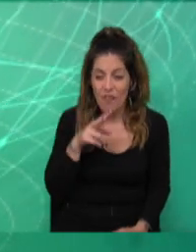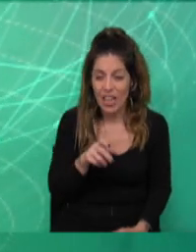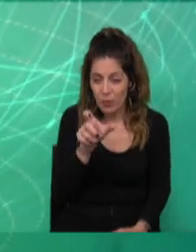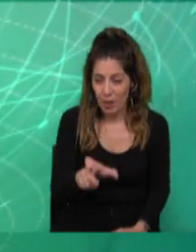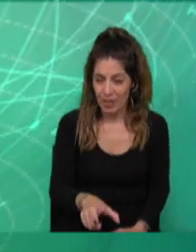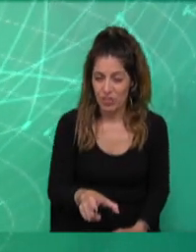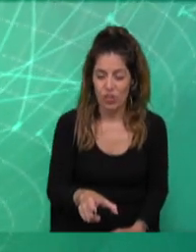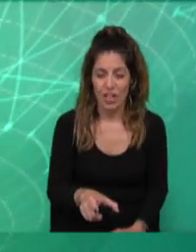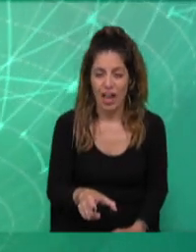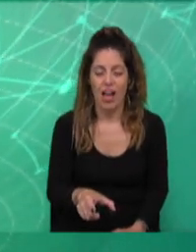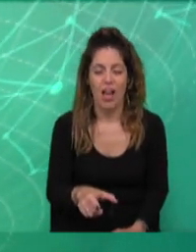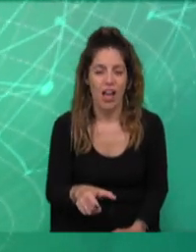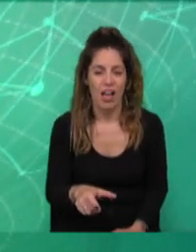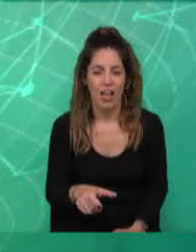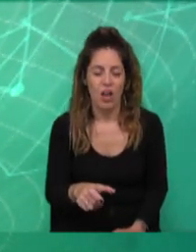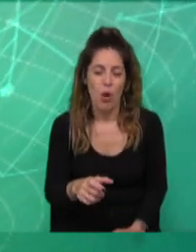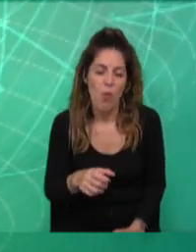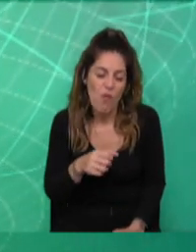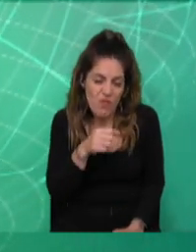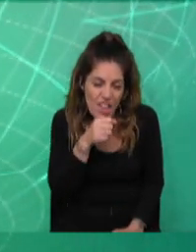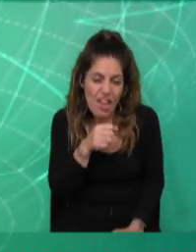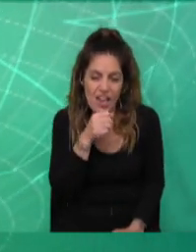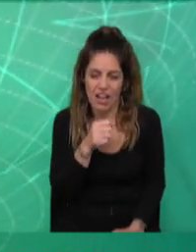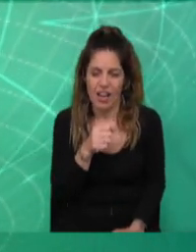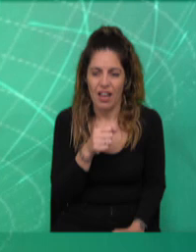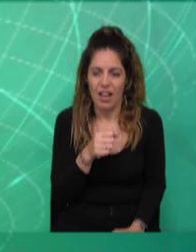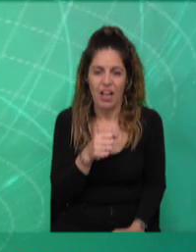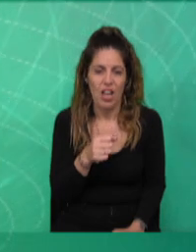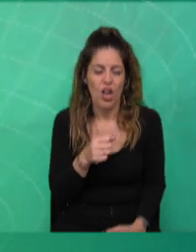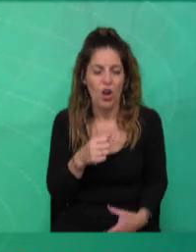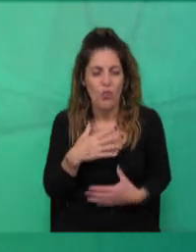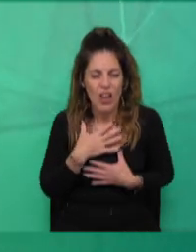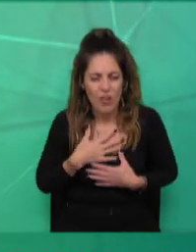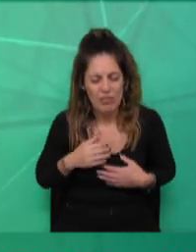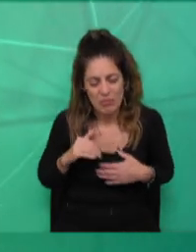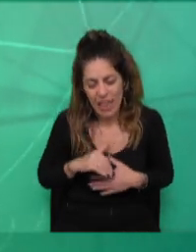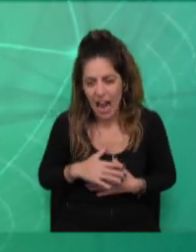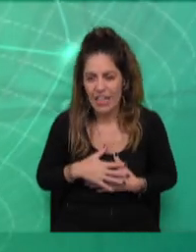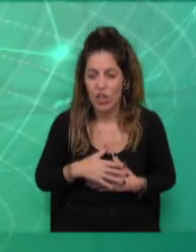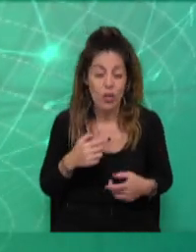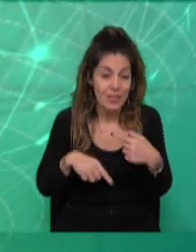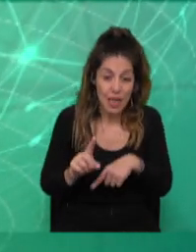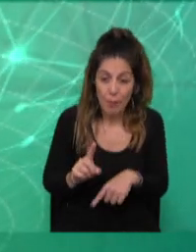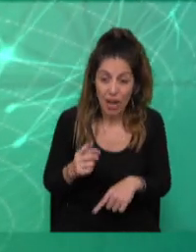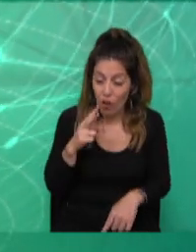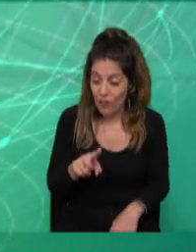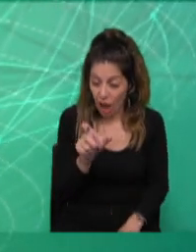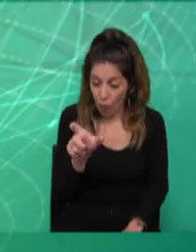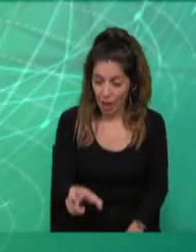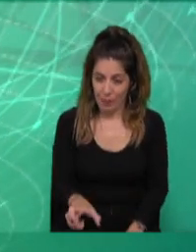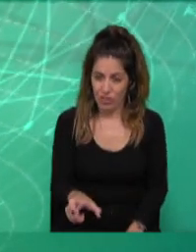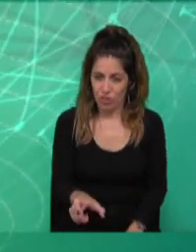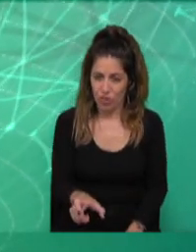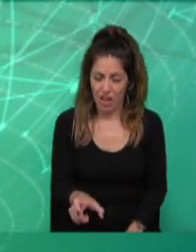persona como avejentada como como con con un espíritu decaído y sin embargo encuentra alguien que